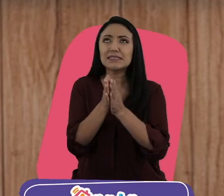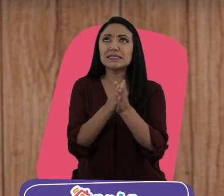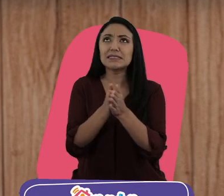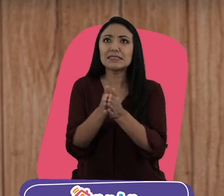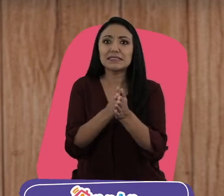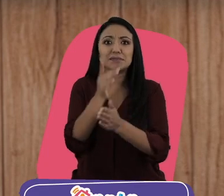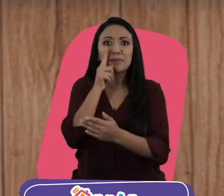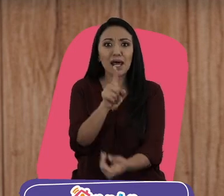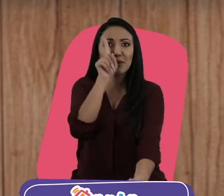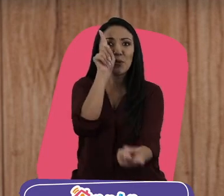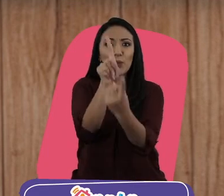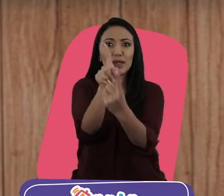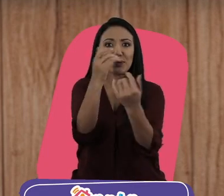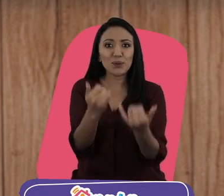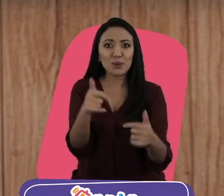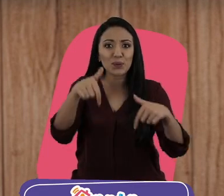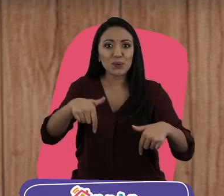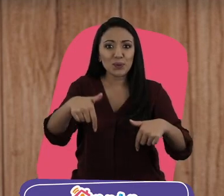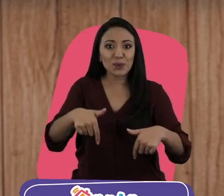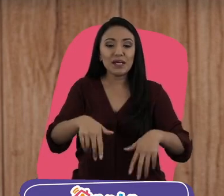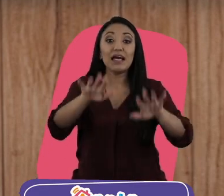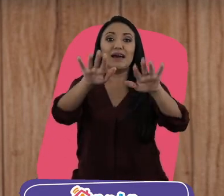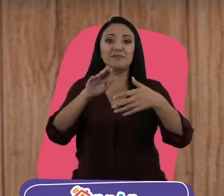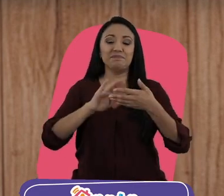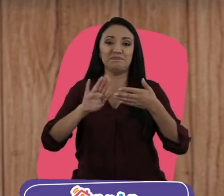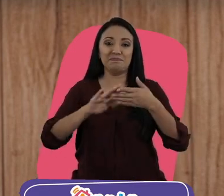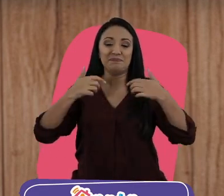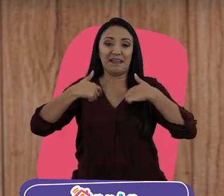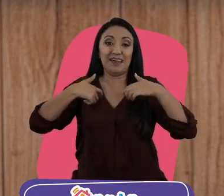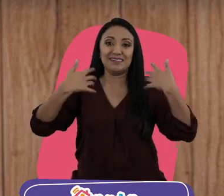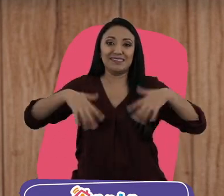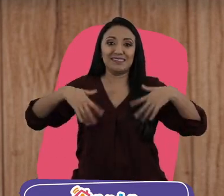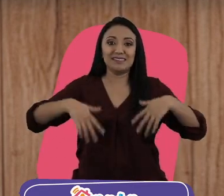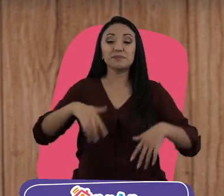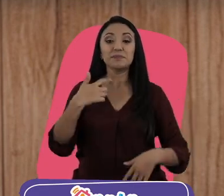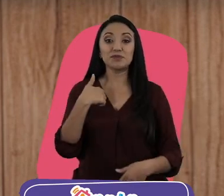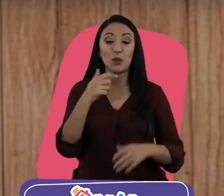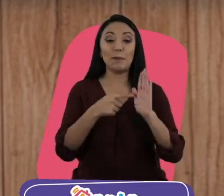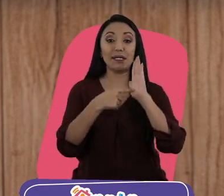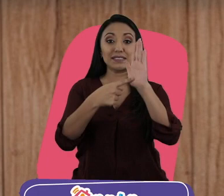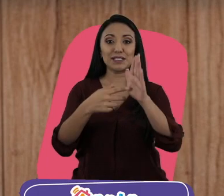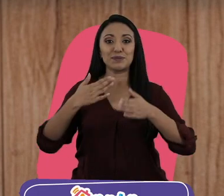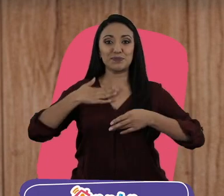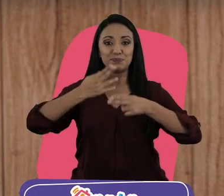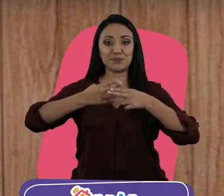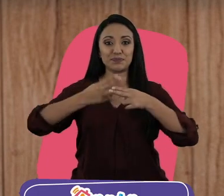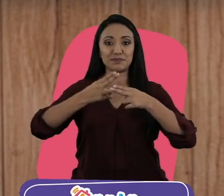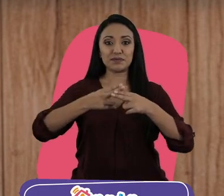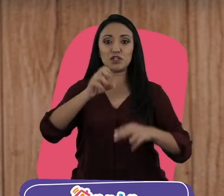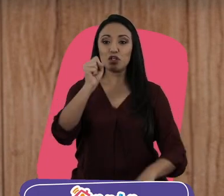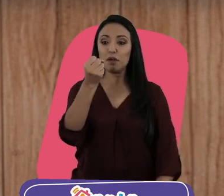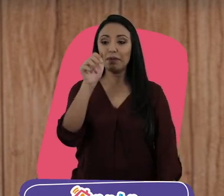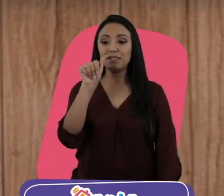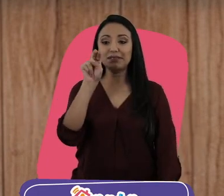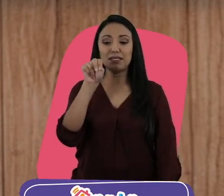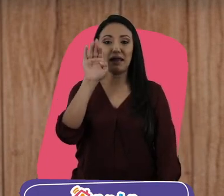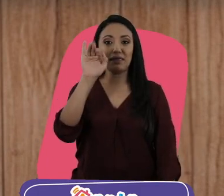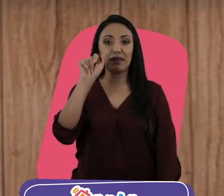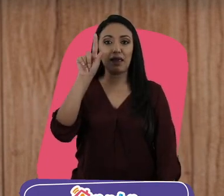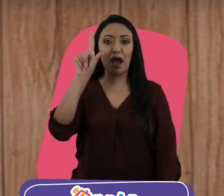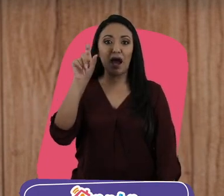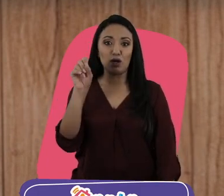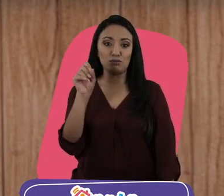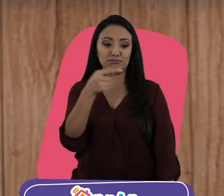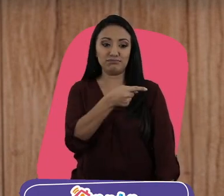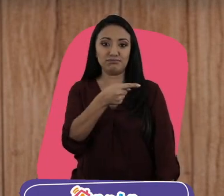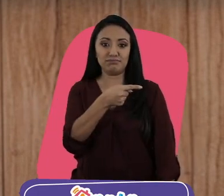set, agarré mi mochila, agarré mis cosas y venía caminando. Me puse mis audífonos y estaba escuchando música. Recuerden que cuando escuchen música con audífonos y estén en la